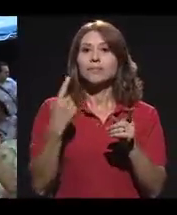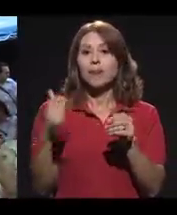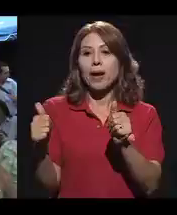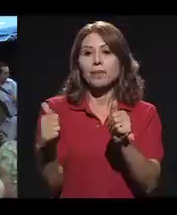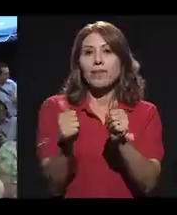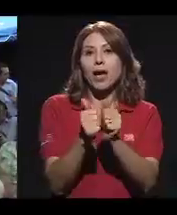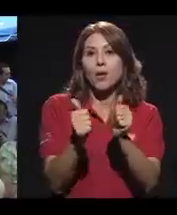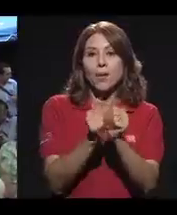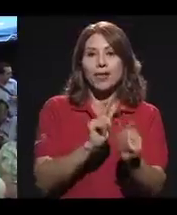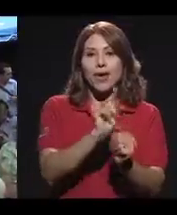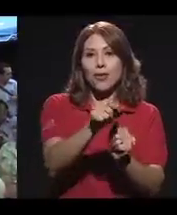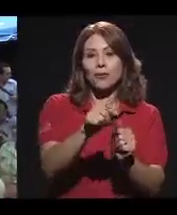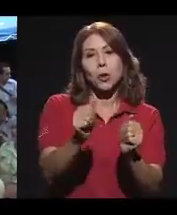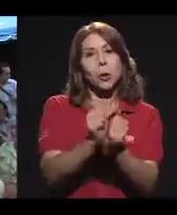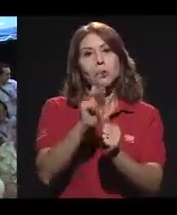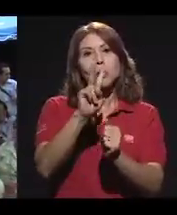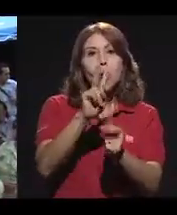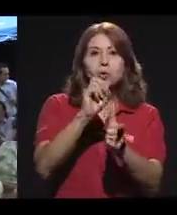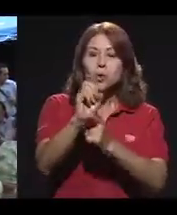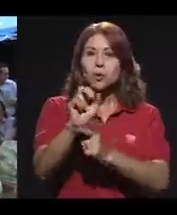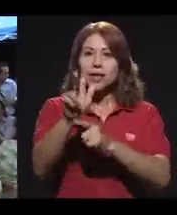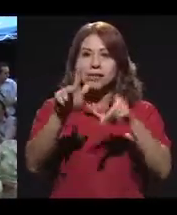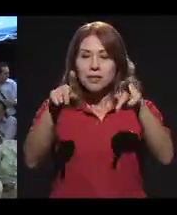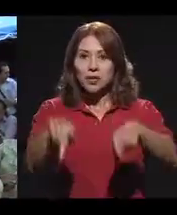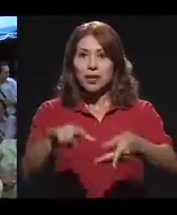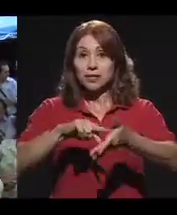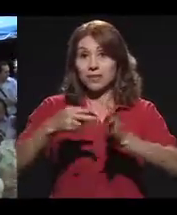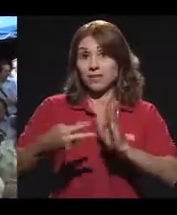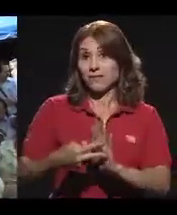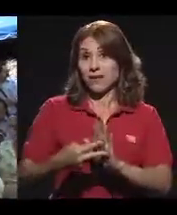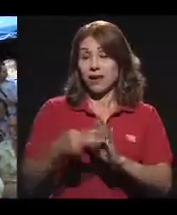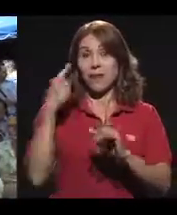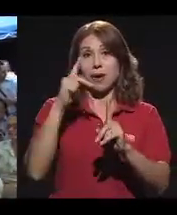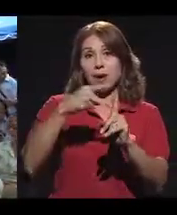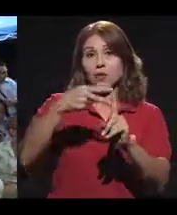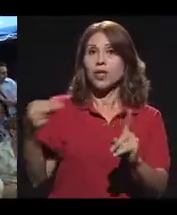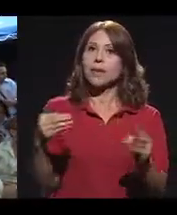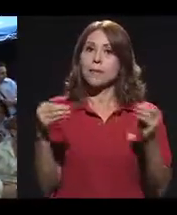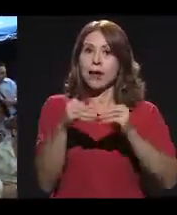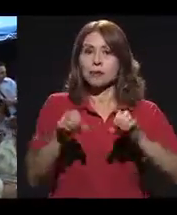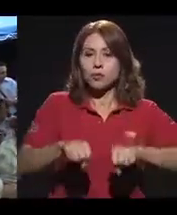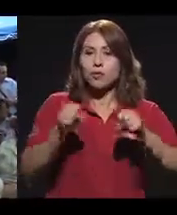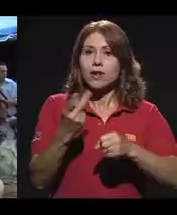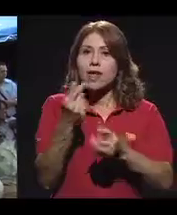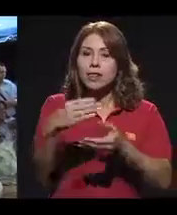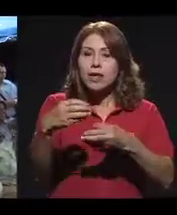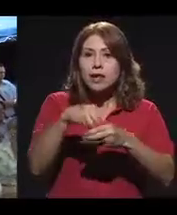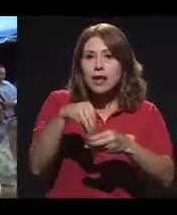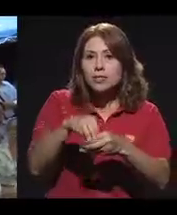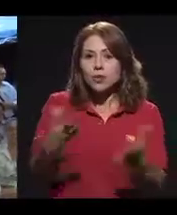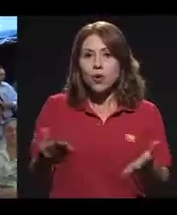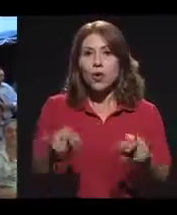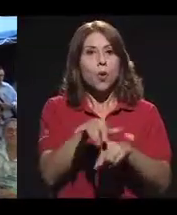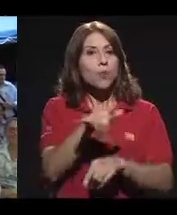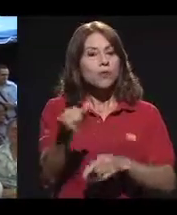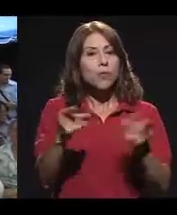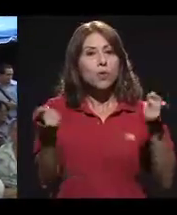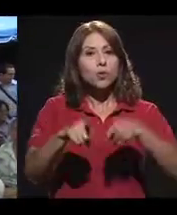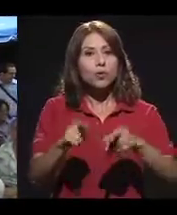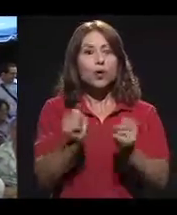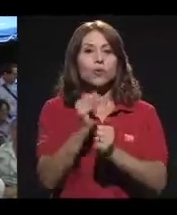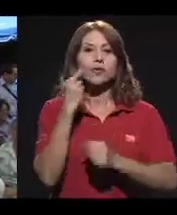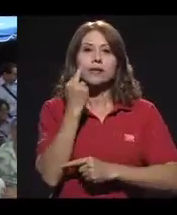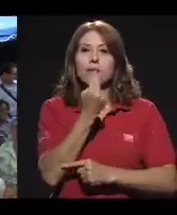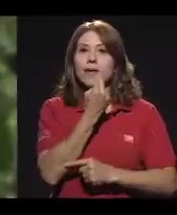familiares. Es decir, que se incrementa la posibilidad de ingreso financiero para el hotel. Y lo mismo ocurre con los restaurantes y lo